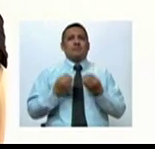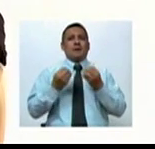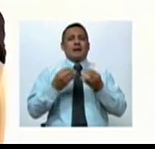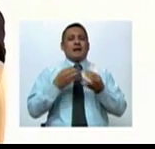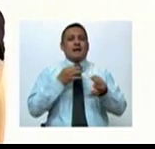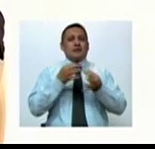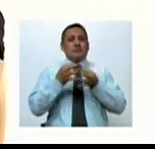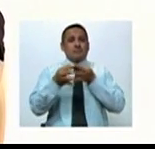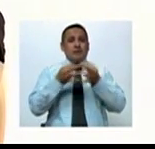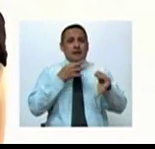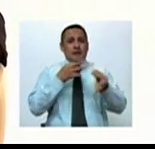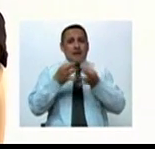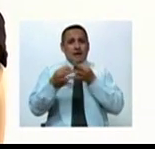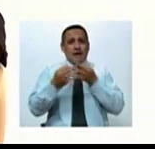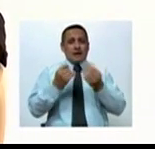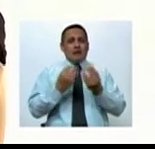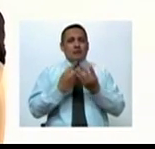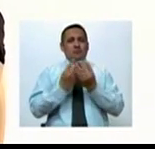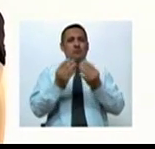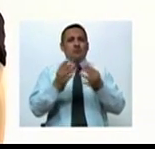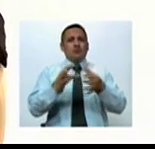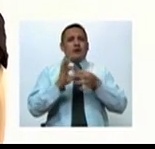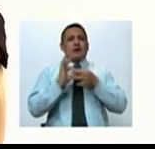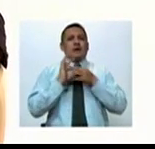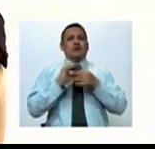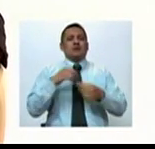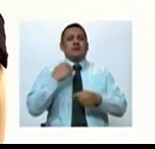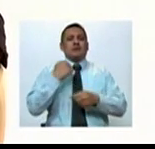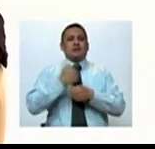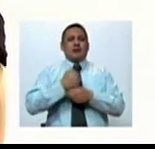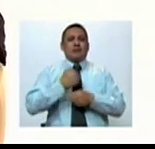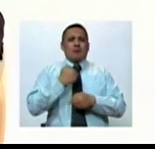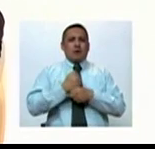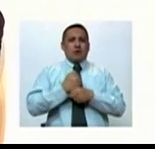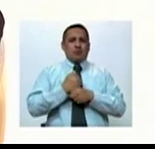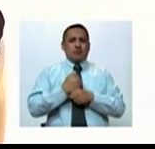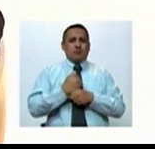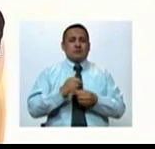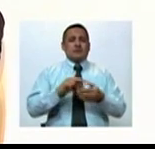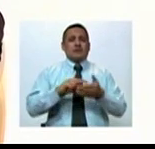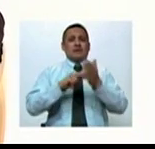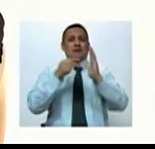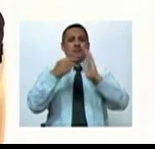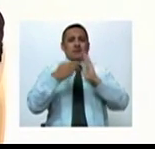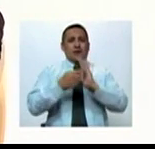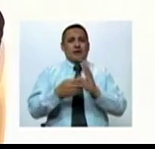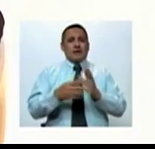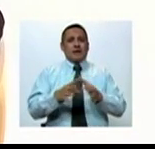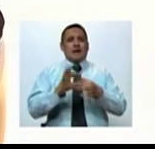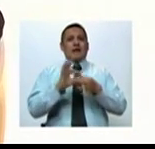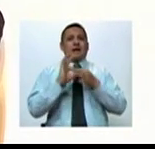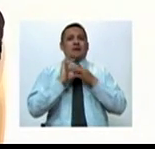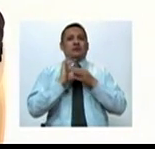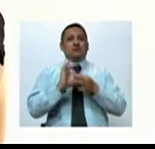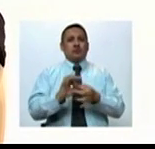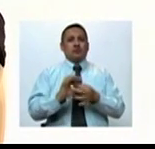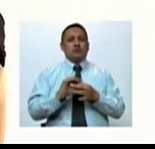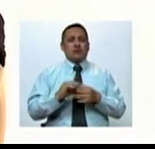a relaciones laborales, es decir, relaciones de ajenidad.